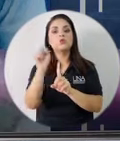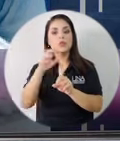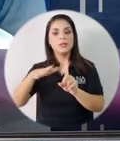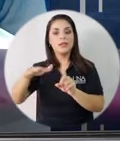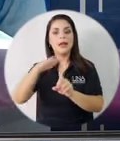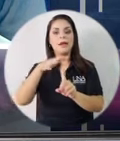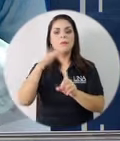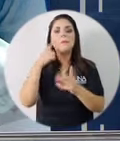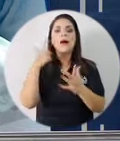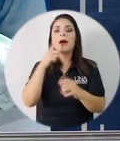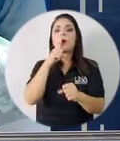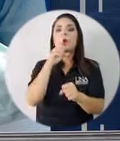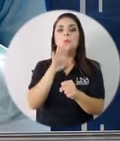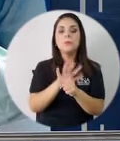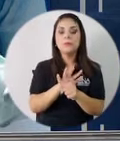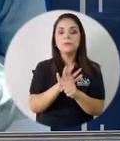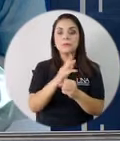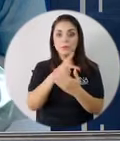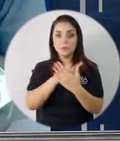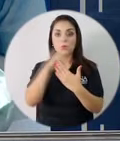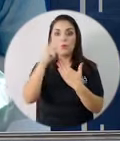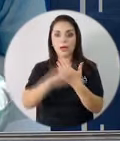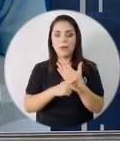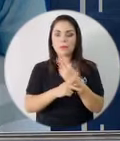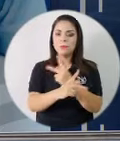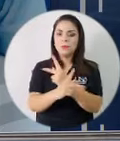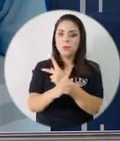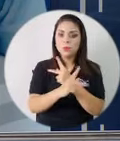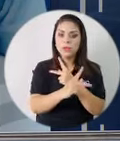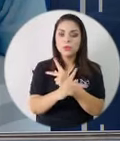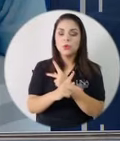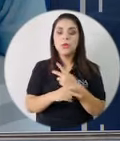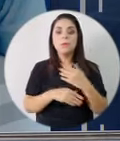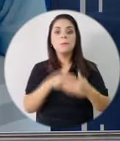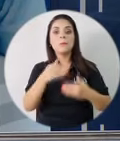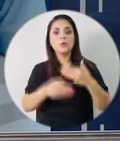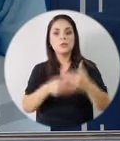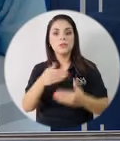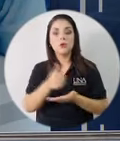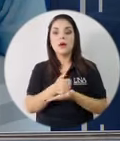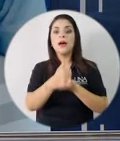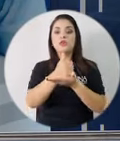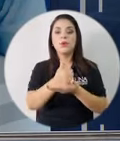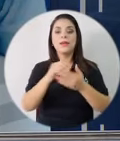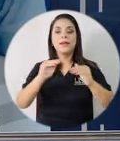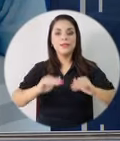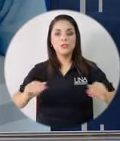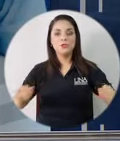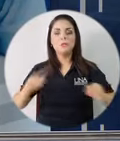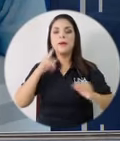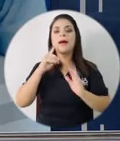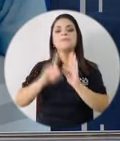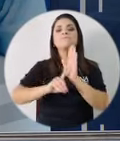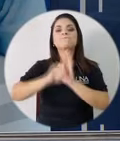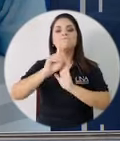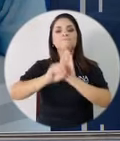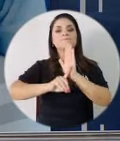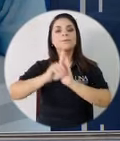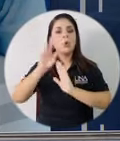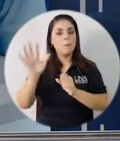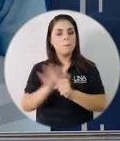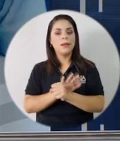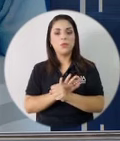precisamente para cumplir este programa de protección y este proceso de ayudar a niños y niñas a desarrollarse a